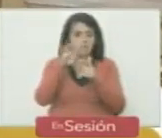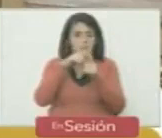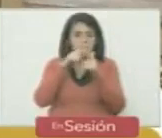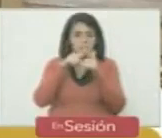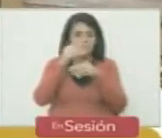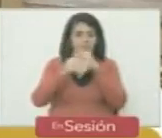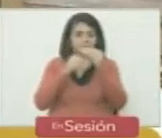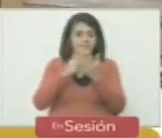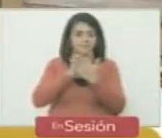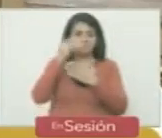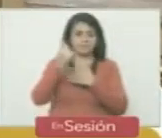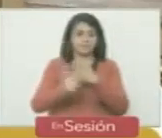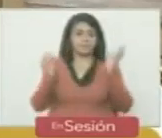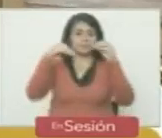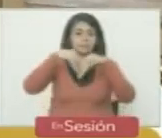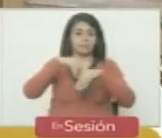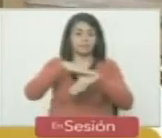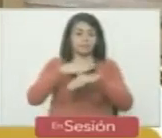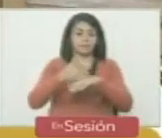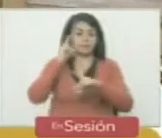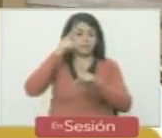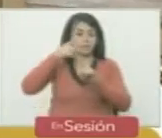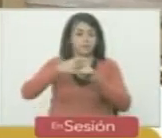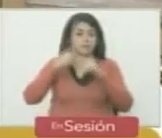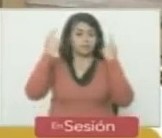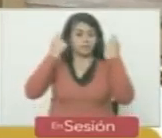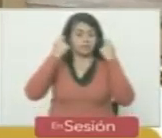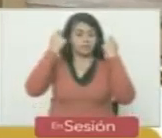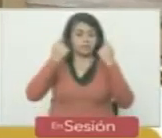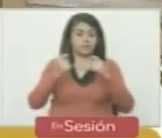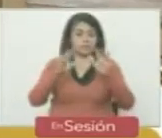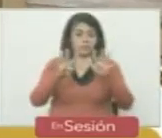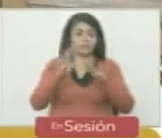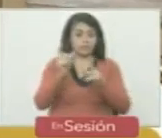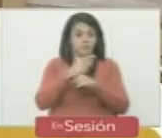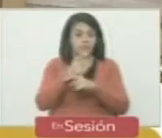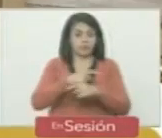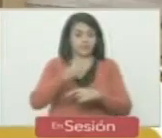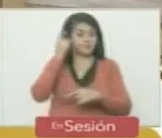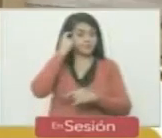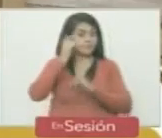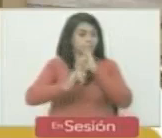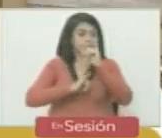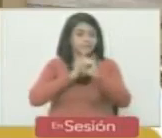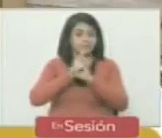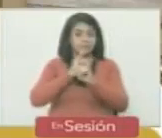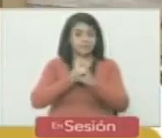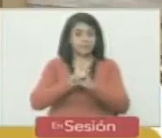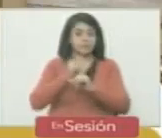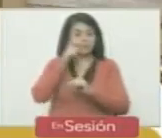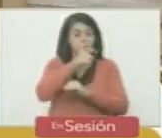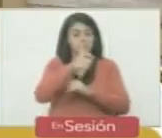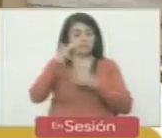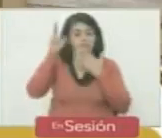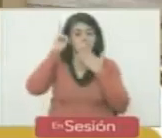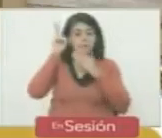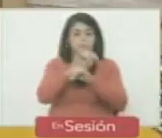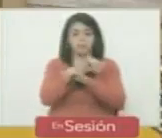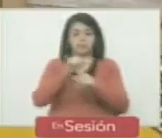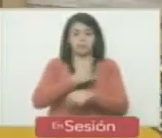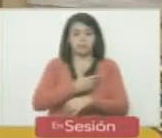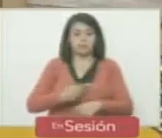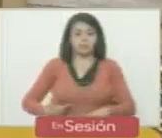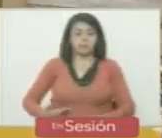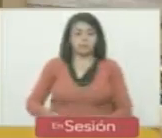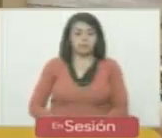cuatro, proyecto de acuerdo con motivo de celebrarse el 9 de agosto, el Día Internacional de los Pueblos Indígenas. Es todo,